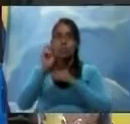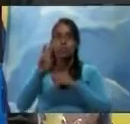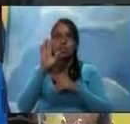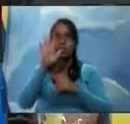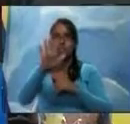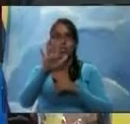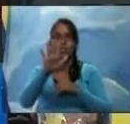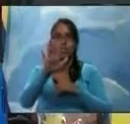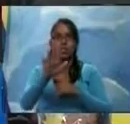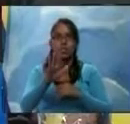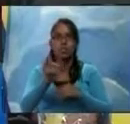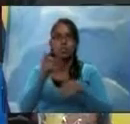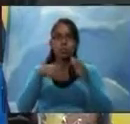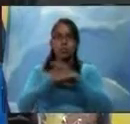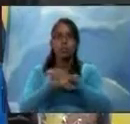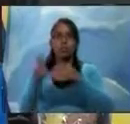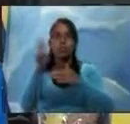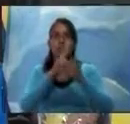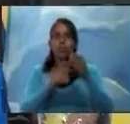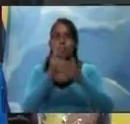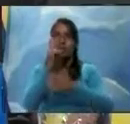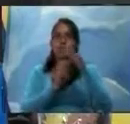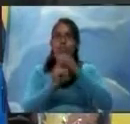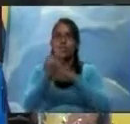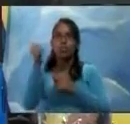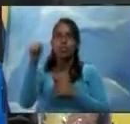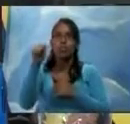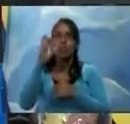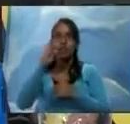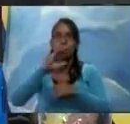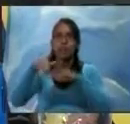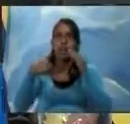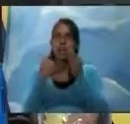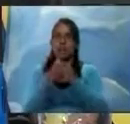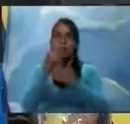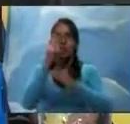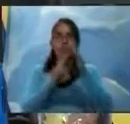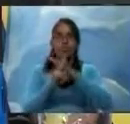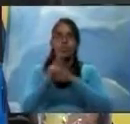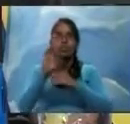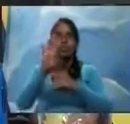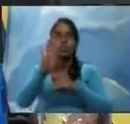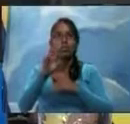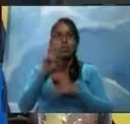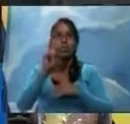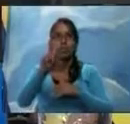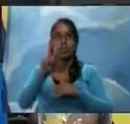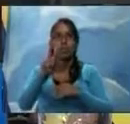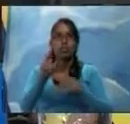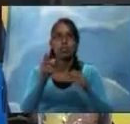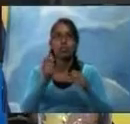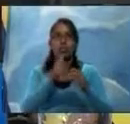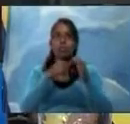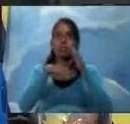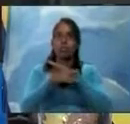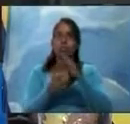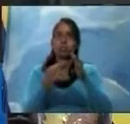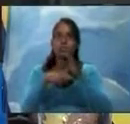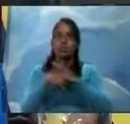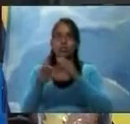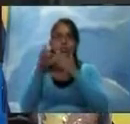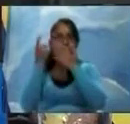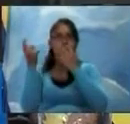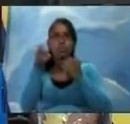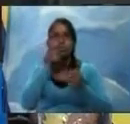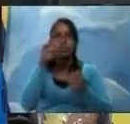Mateo 25, vamos a leer desde el versículo 16 hasta el versículo 42. Repito, busque su Biblia